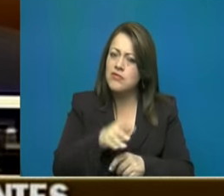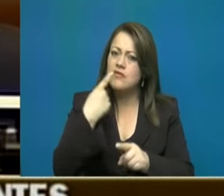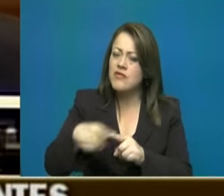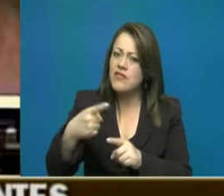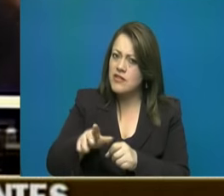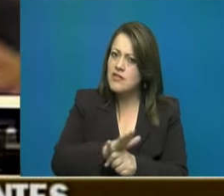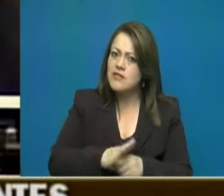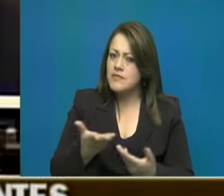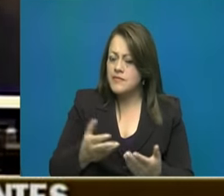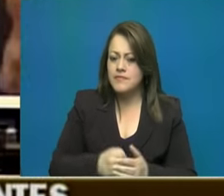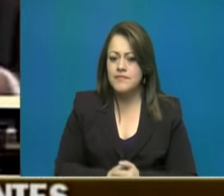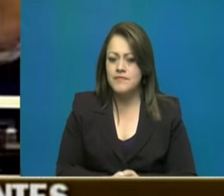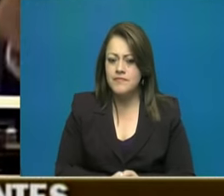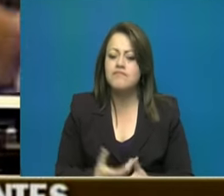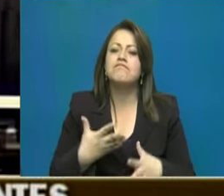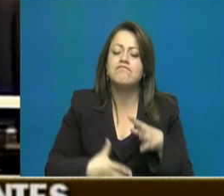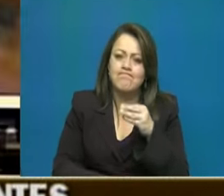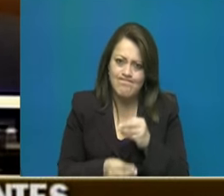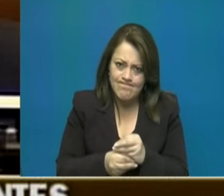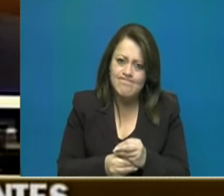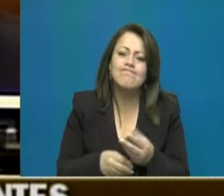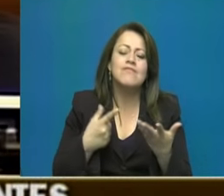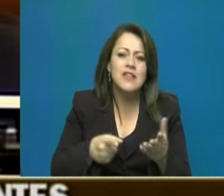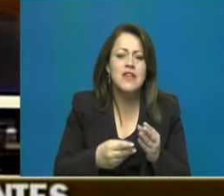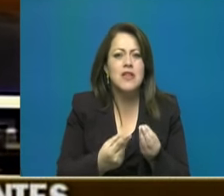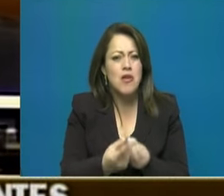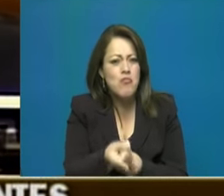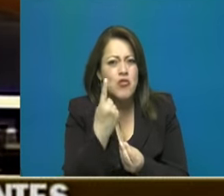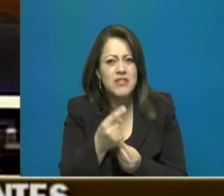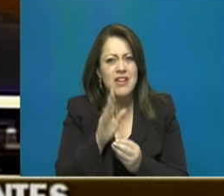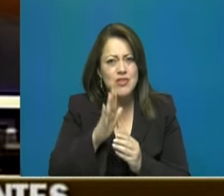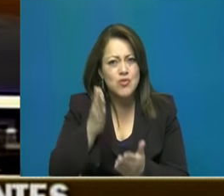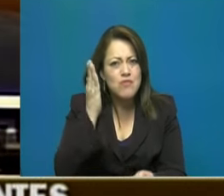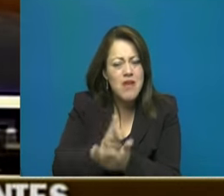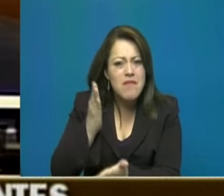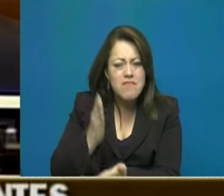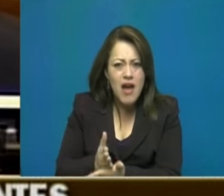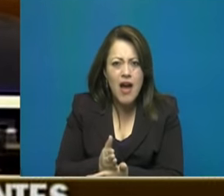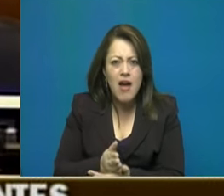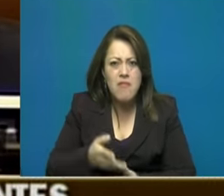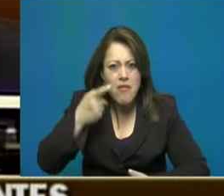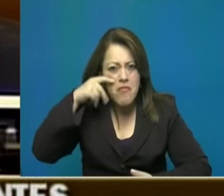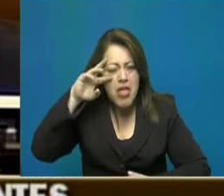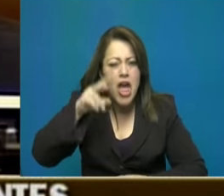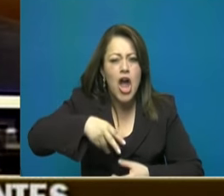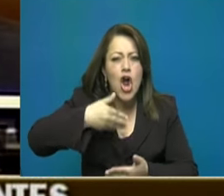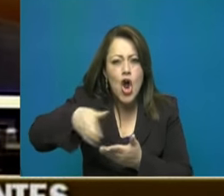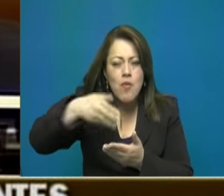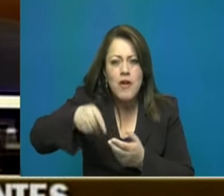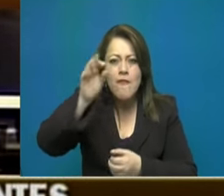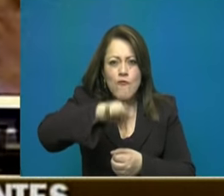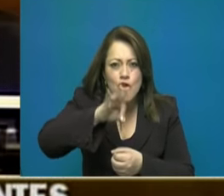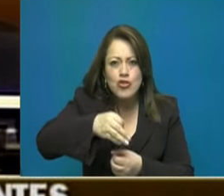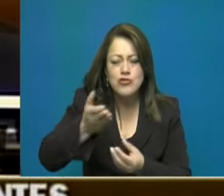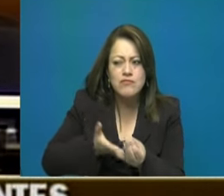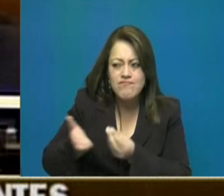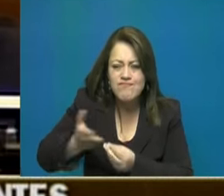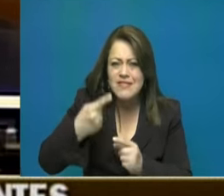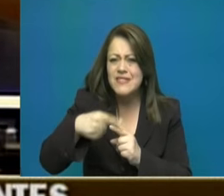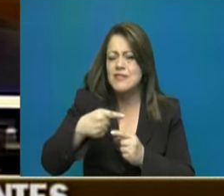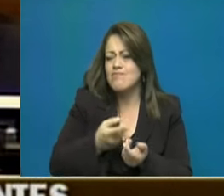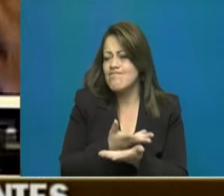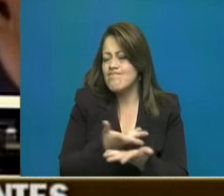del ciudadano. Porque además, pues dentro de esa política de clientelización de la población, pues la compra de votos que ya también han denunciado acá y muchas